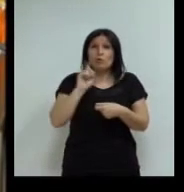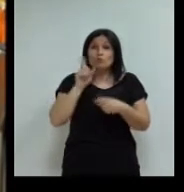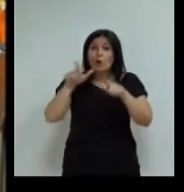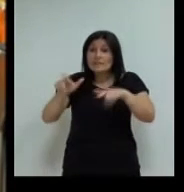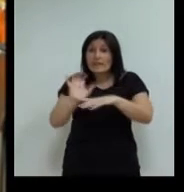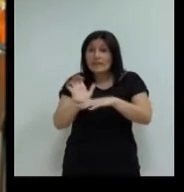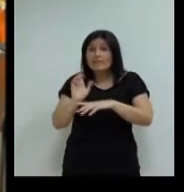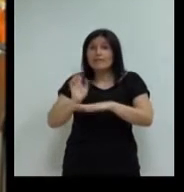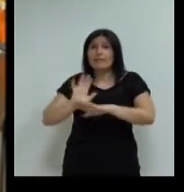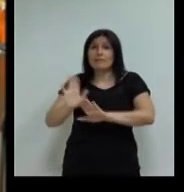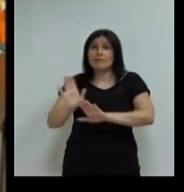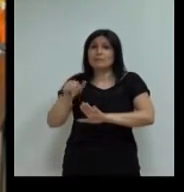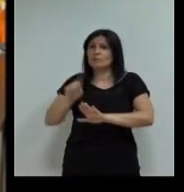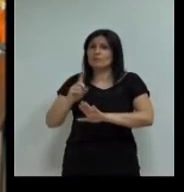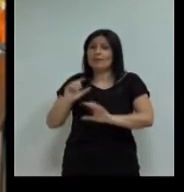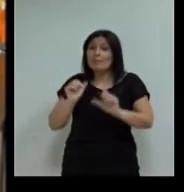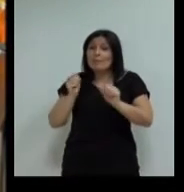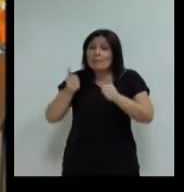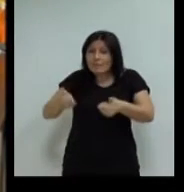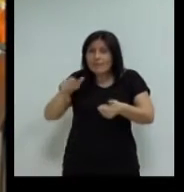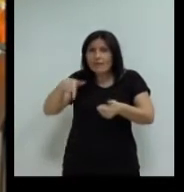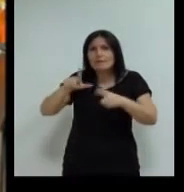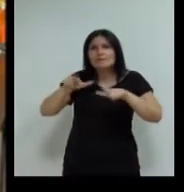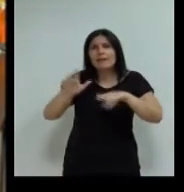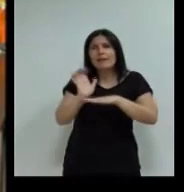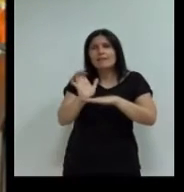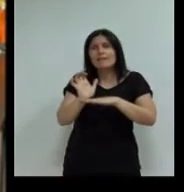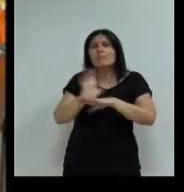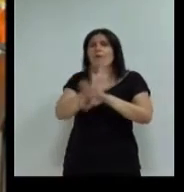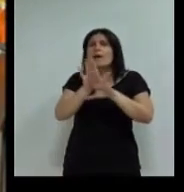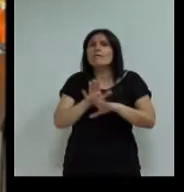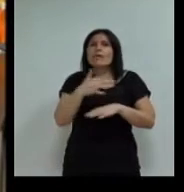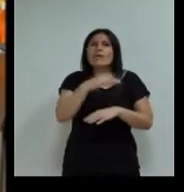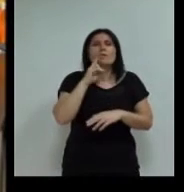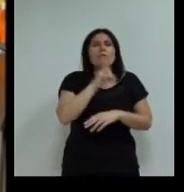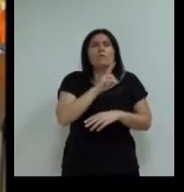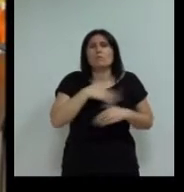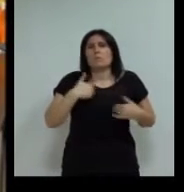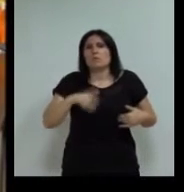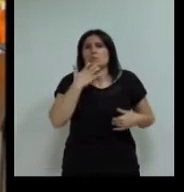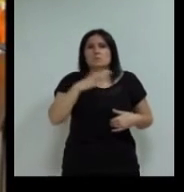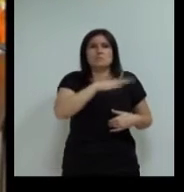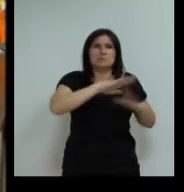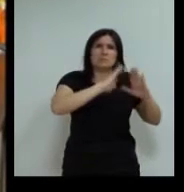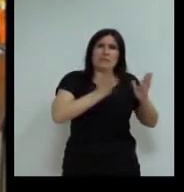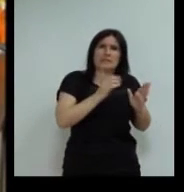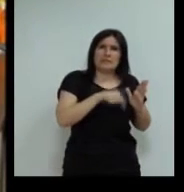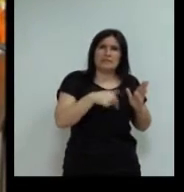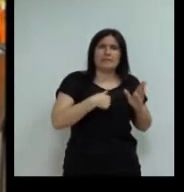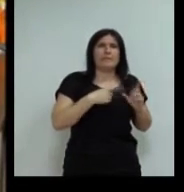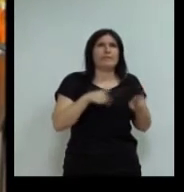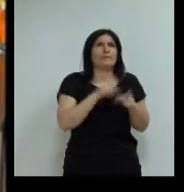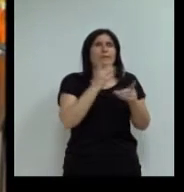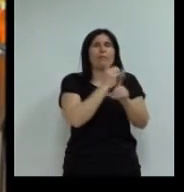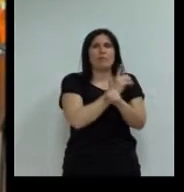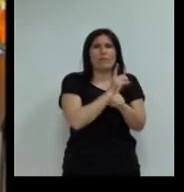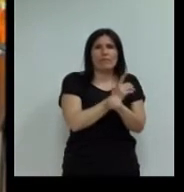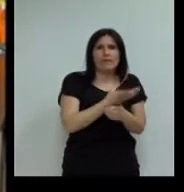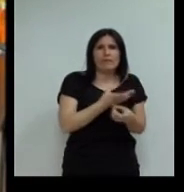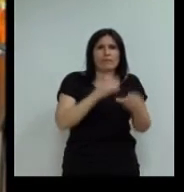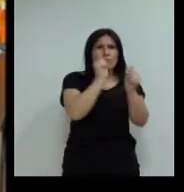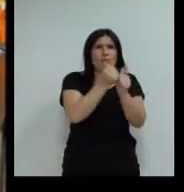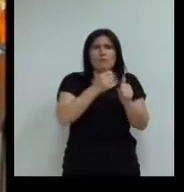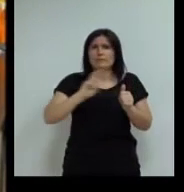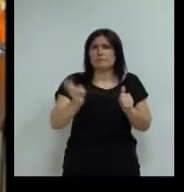vida comercial de una película empieza en la sala de cine y termina en el consumo doméstico en cualquiera de sus formatos, sea el DVD, sea